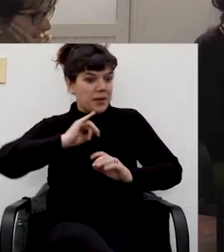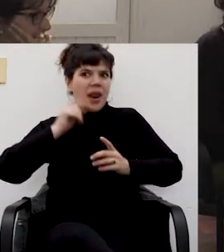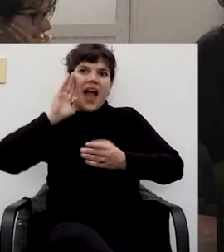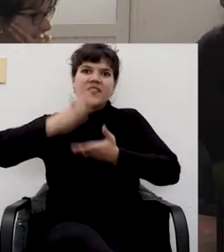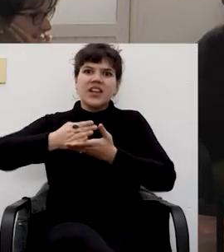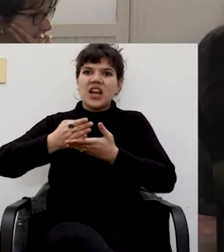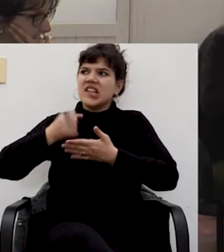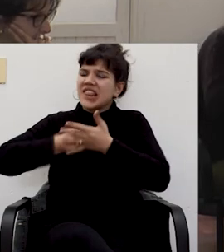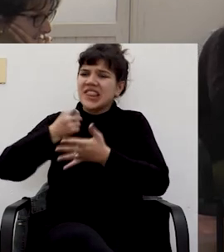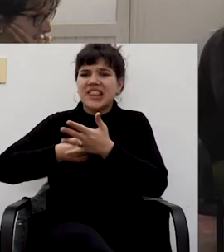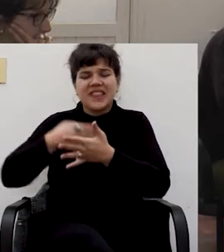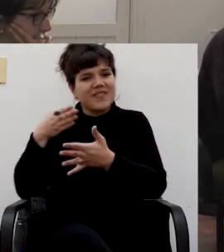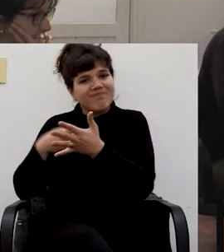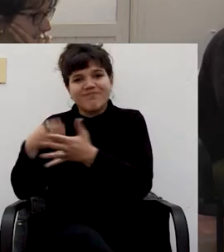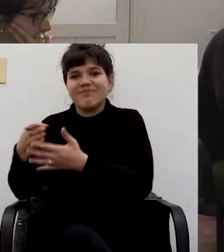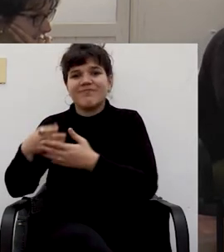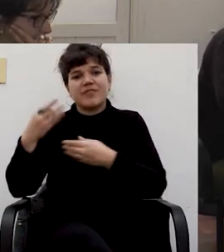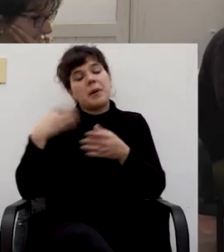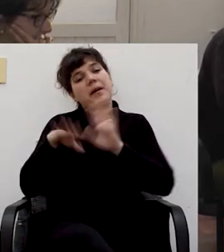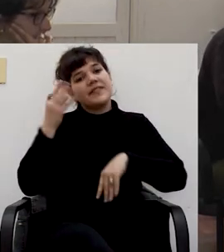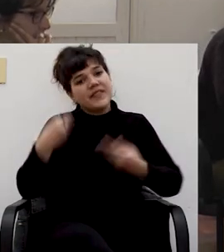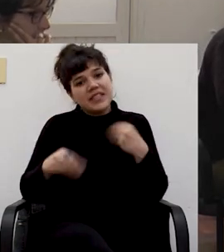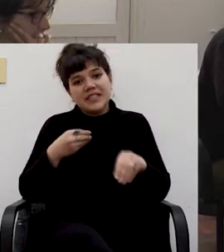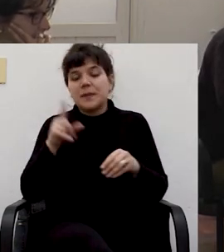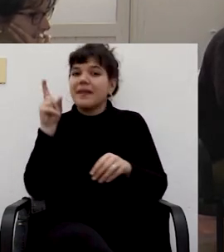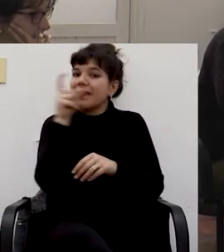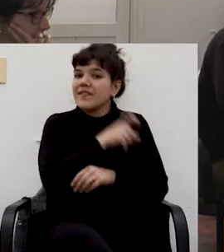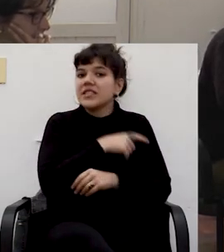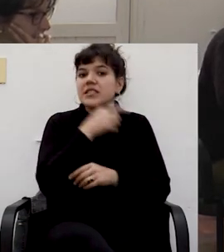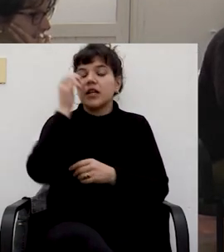llevar adelante de una manera de verdad flexible, de verdad inclusiva.